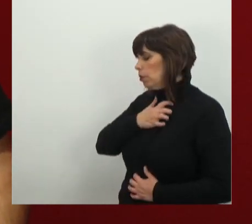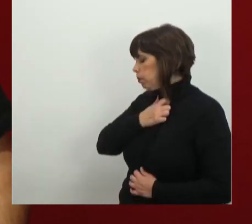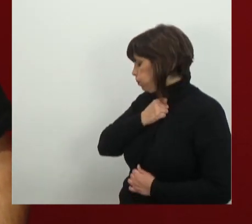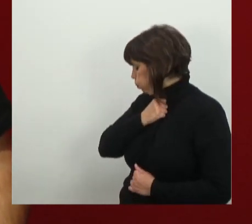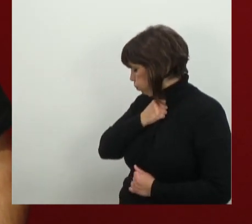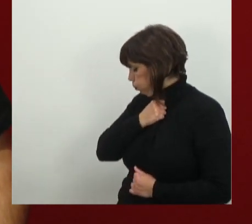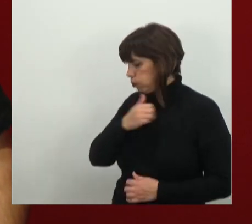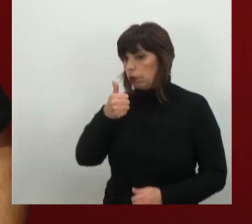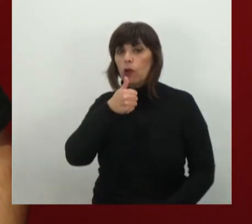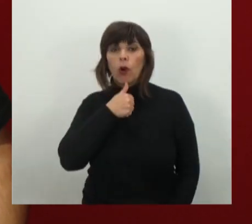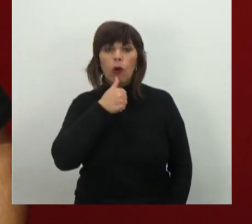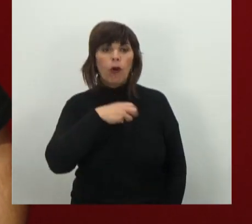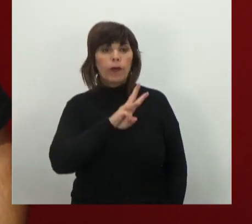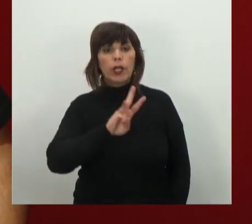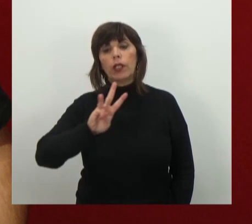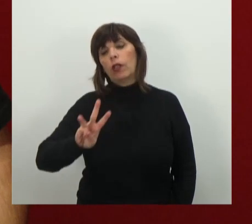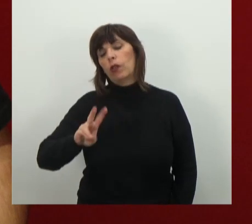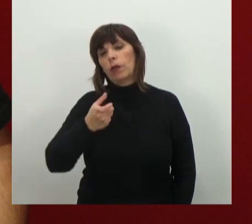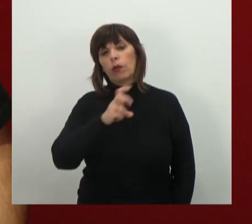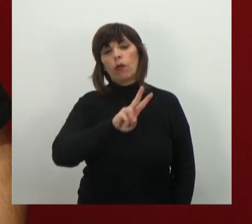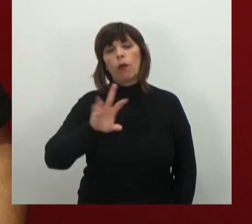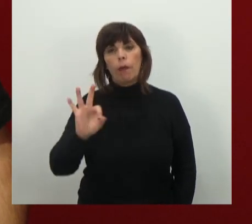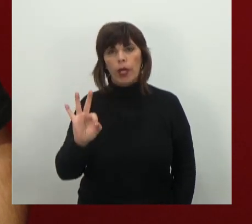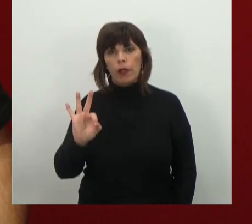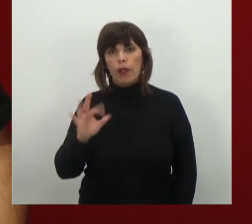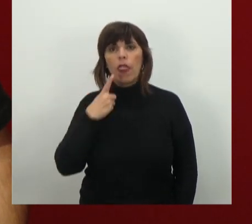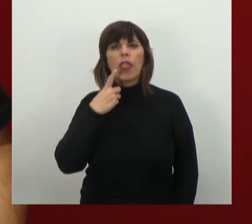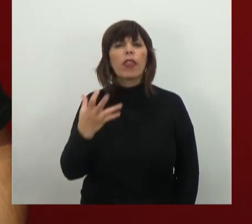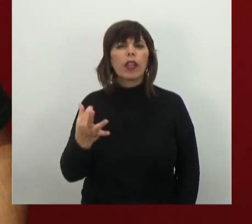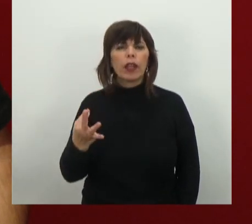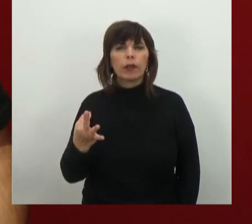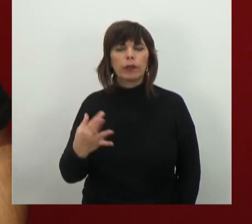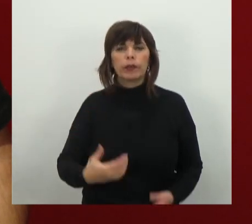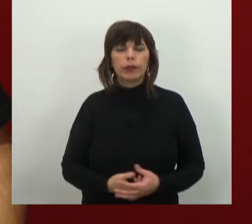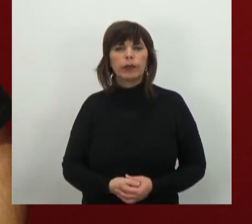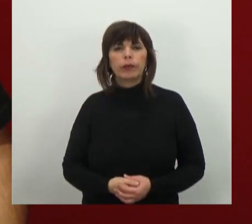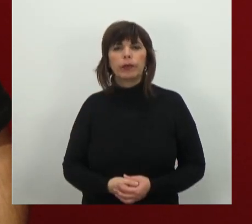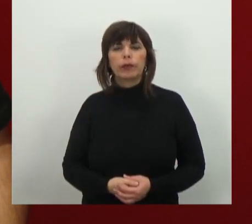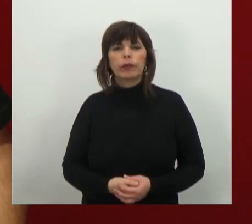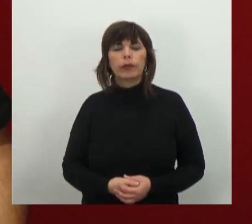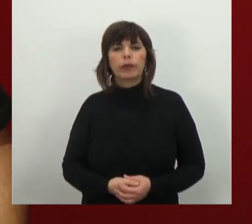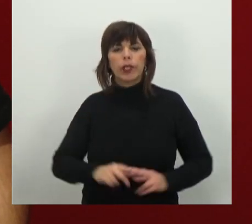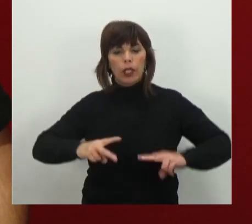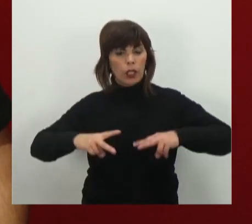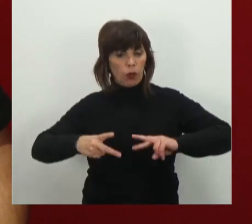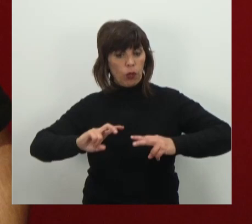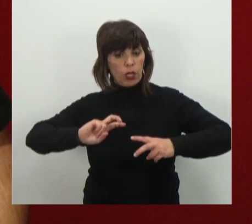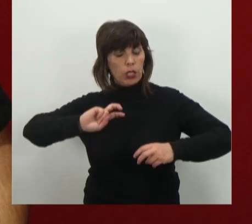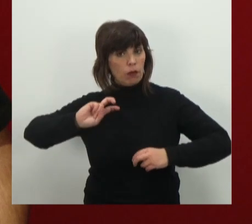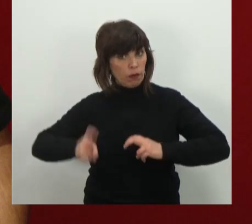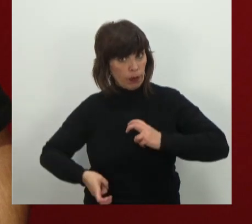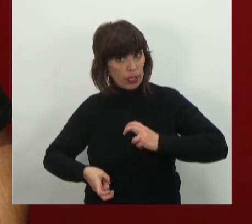Job 32, versículo 20. Mire lo que dice en las diferentes traducciones.